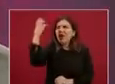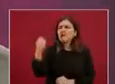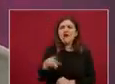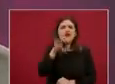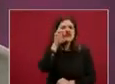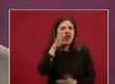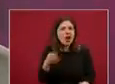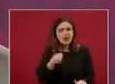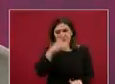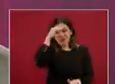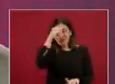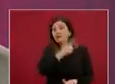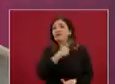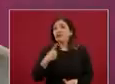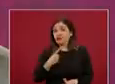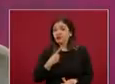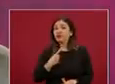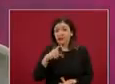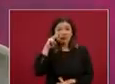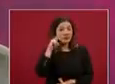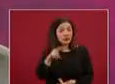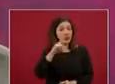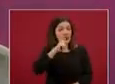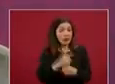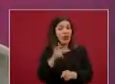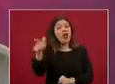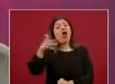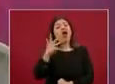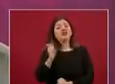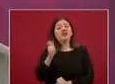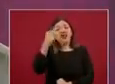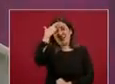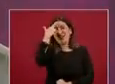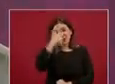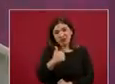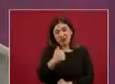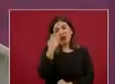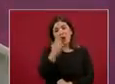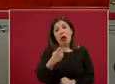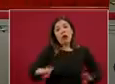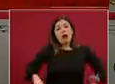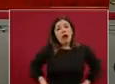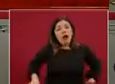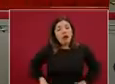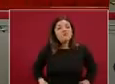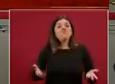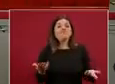naranja. Considero que hay que enfatizar que tiene toda la razón y esto es lo que corresponde.